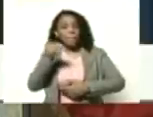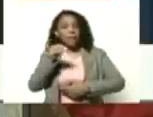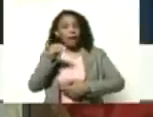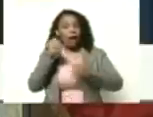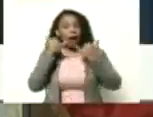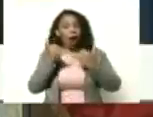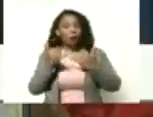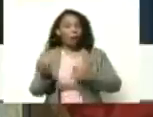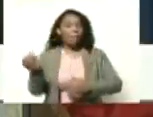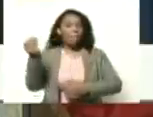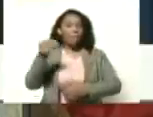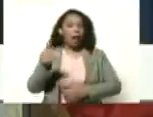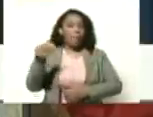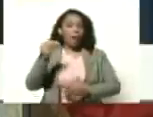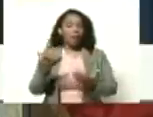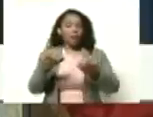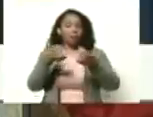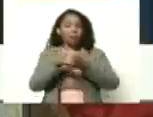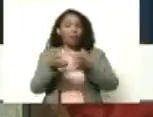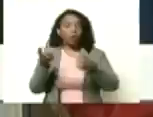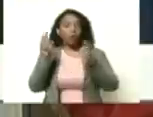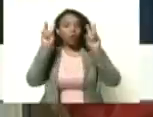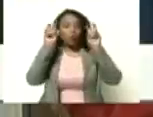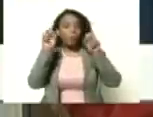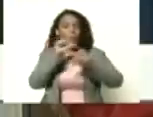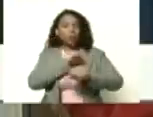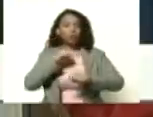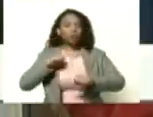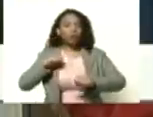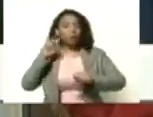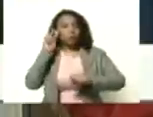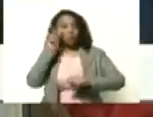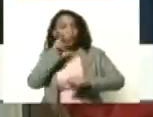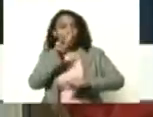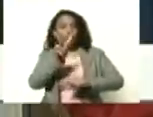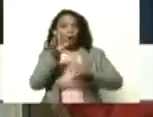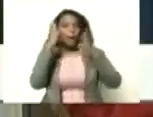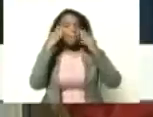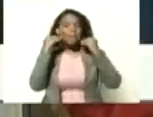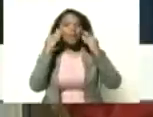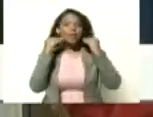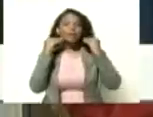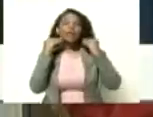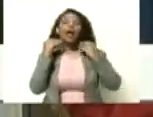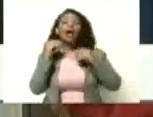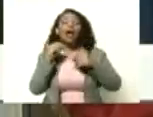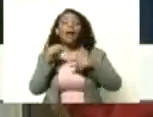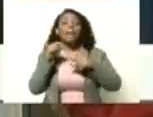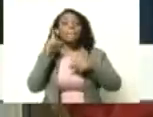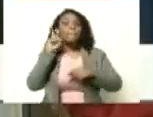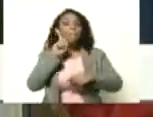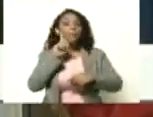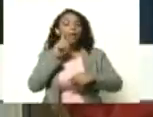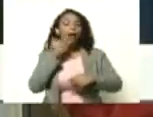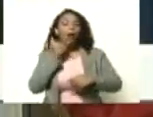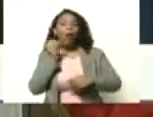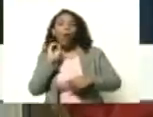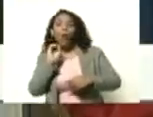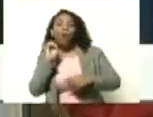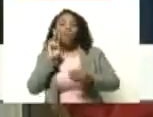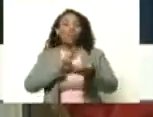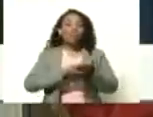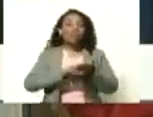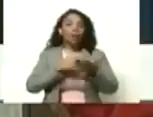más hemos incorporado un nuevo personal a dos expertos en poligrafía y